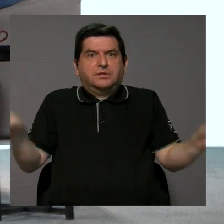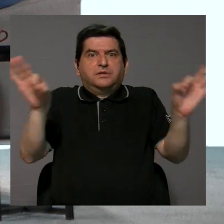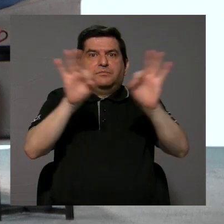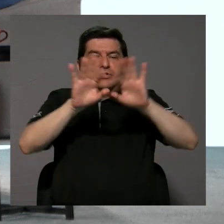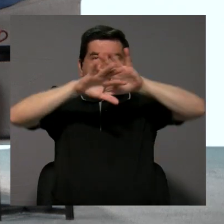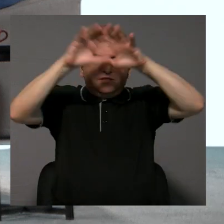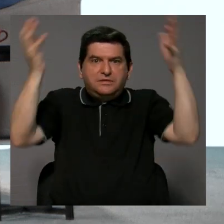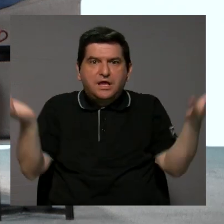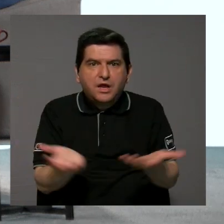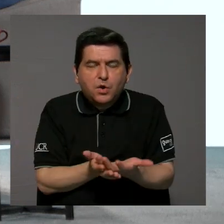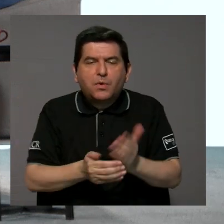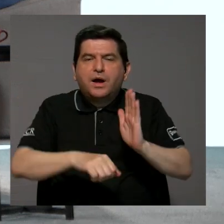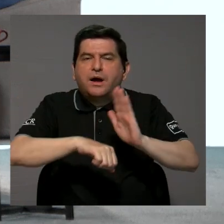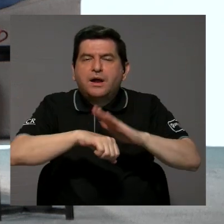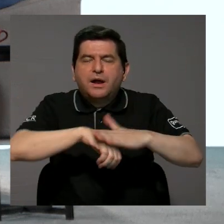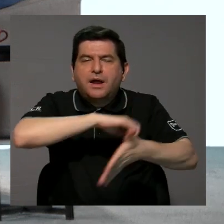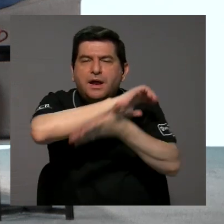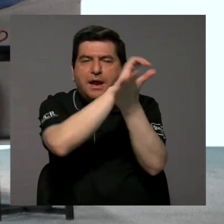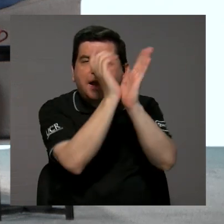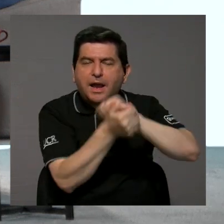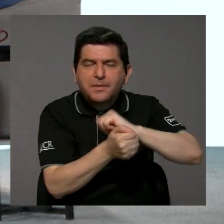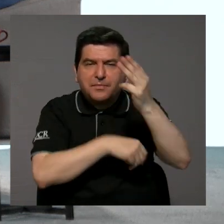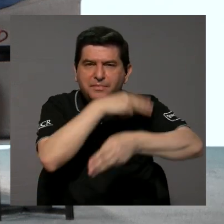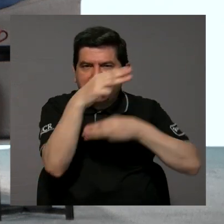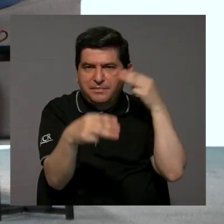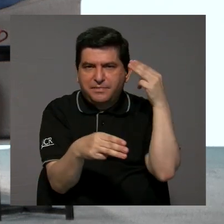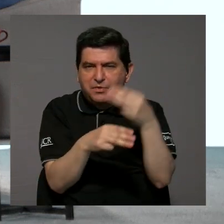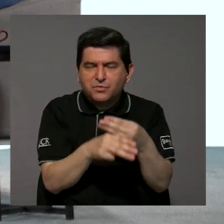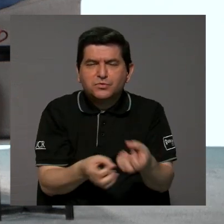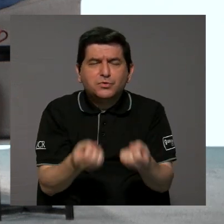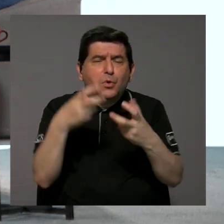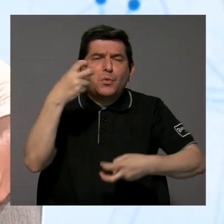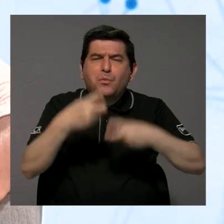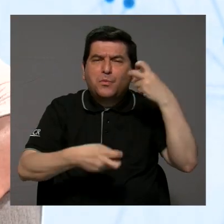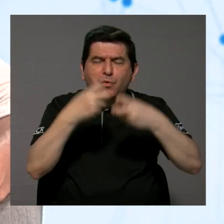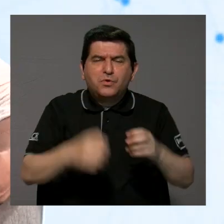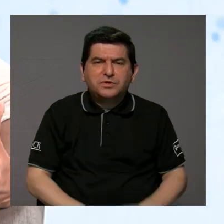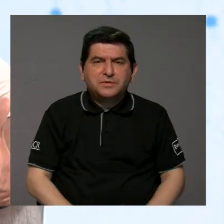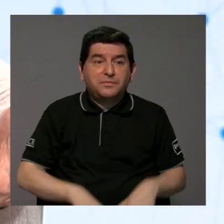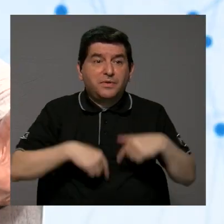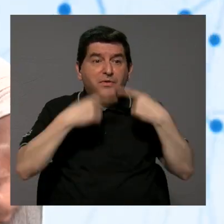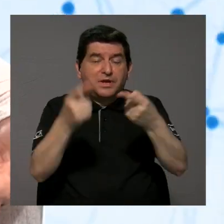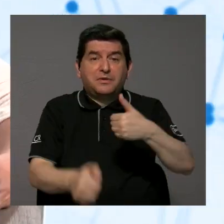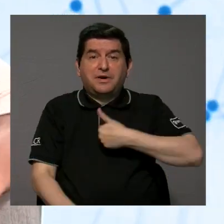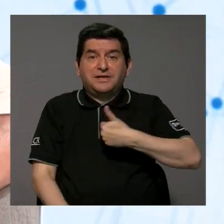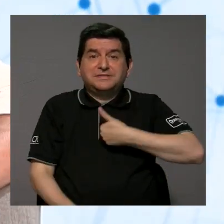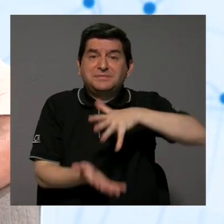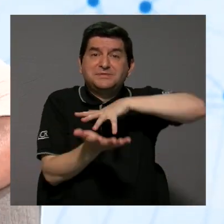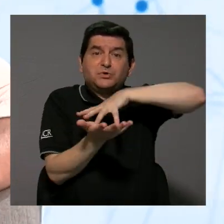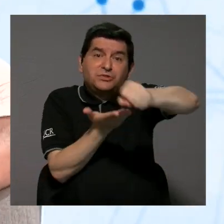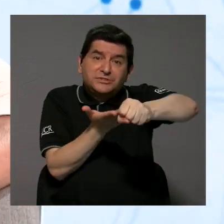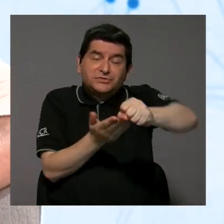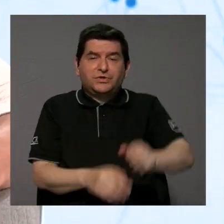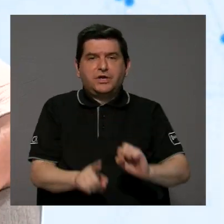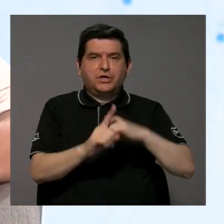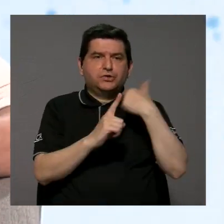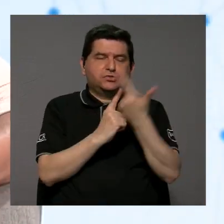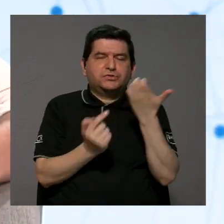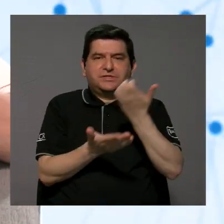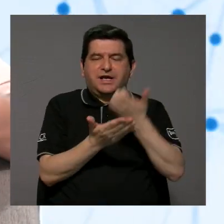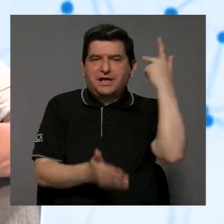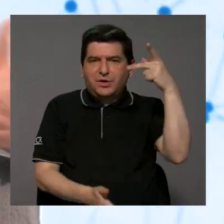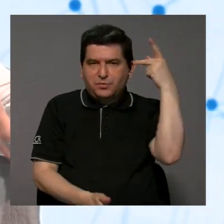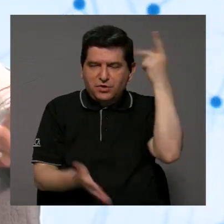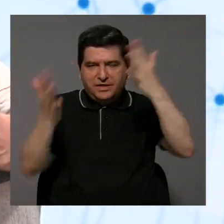grande como este de nivel global permitiera transformaciones en un mundo que tiene tantos problemas y que va encaminado a su autodestrucción